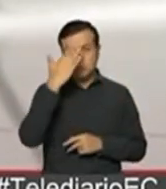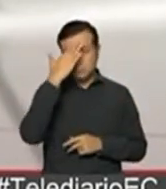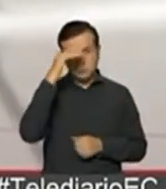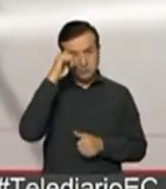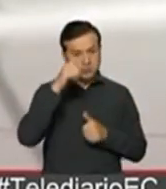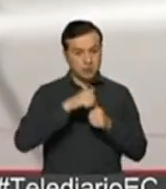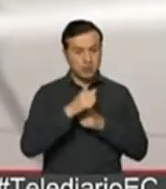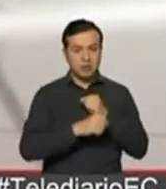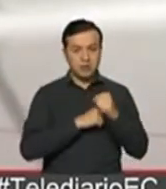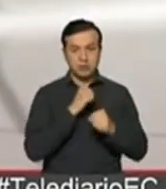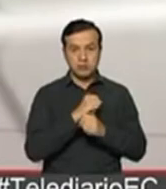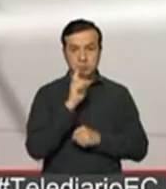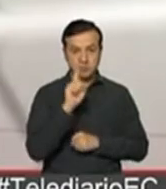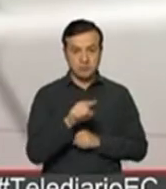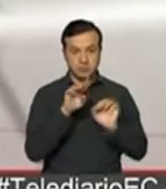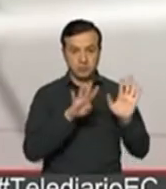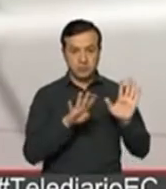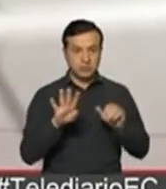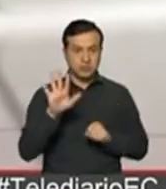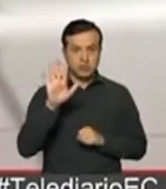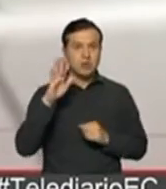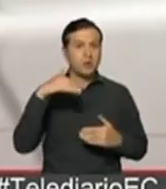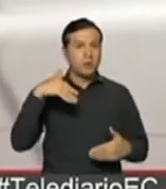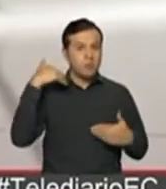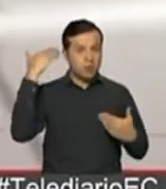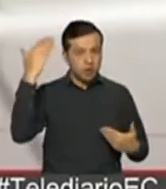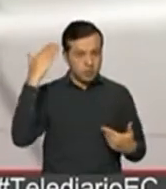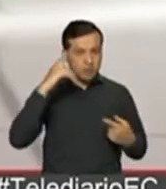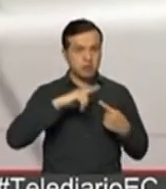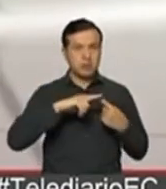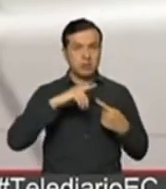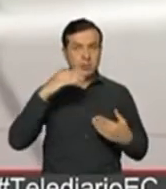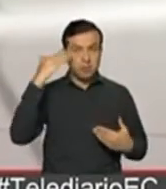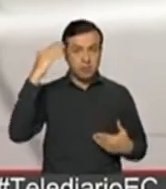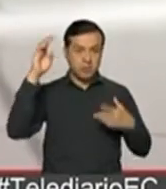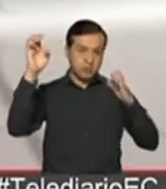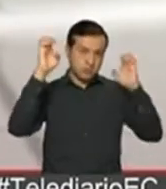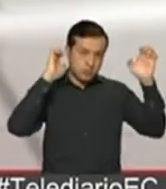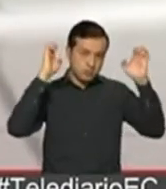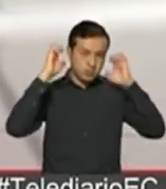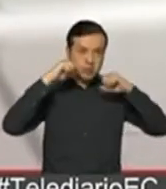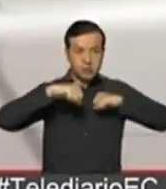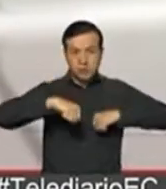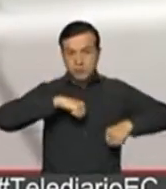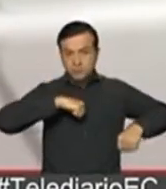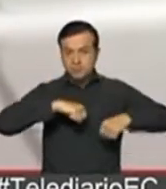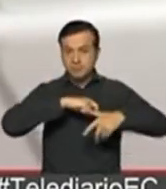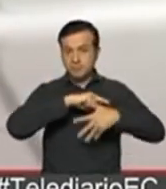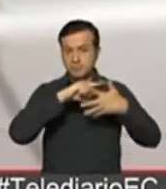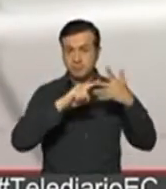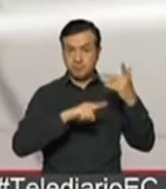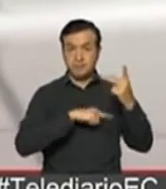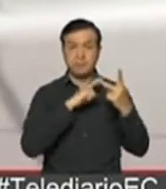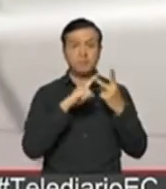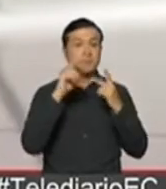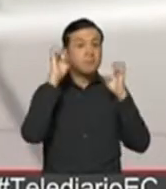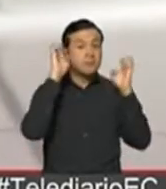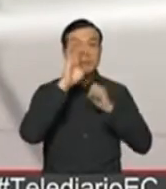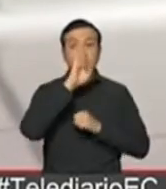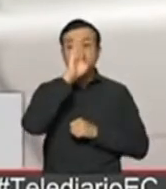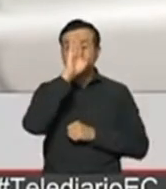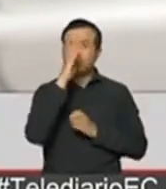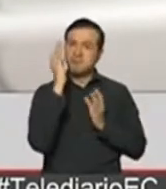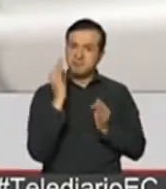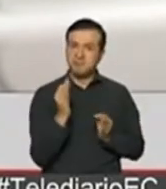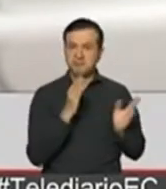lo de 1995 la parte política la parte política estratégica operativa y táctica siempre estuvo